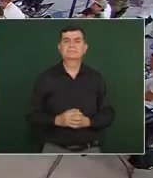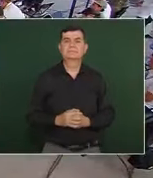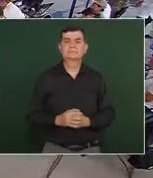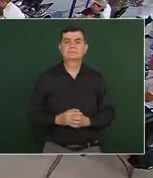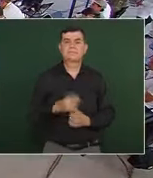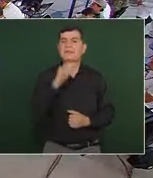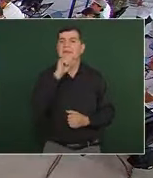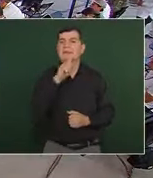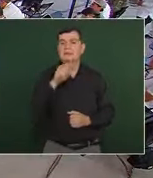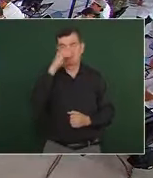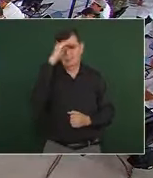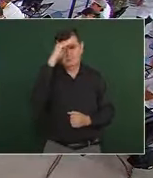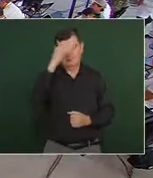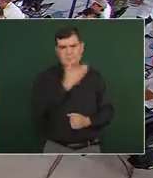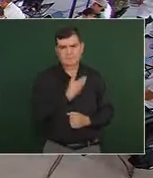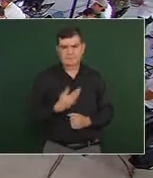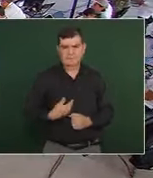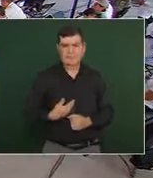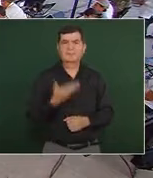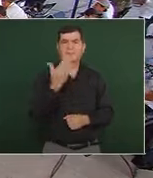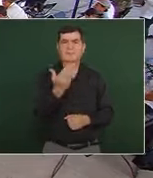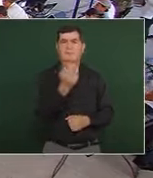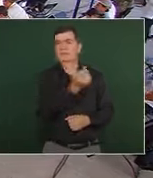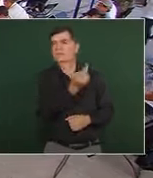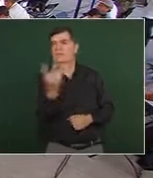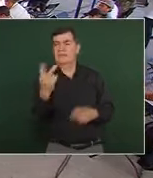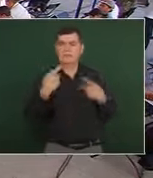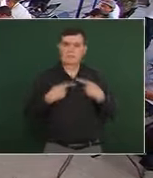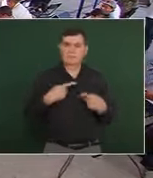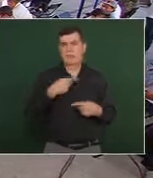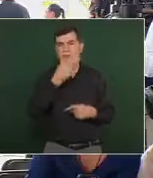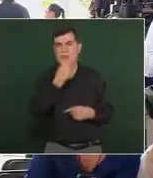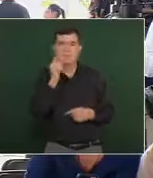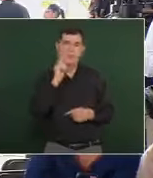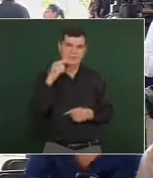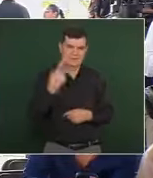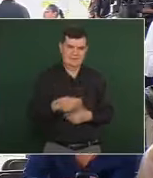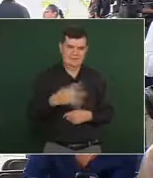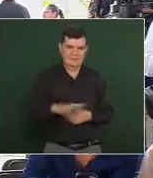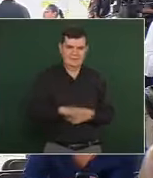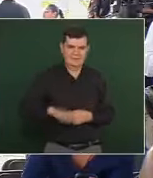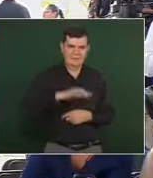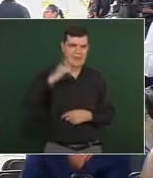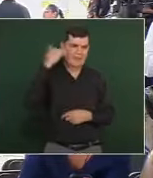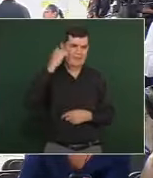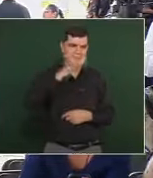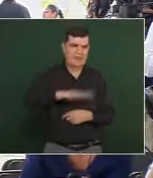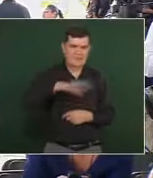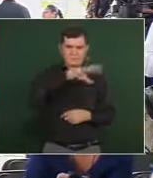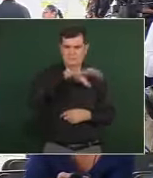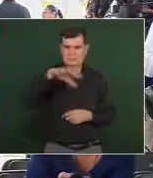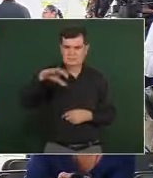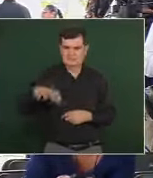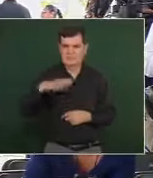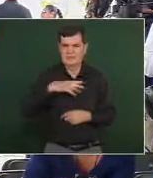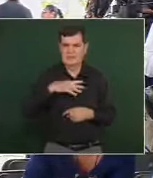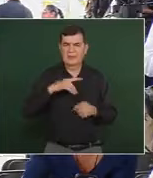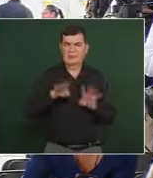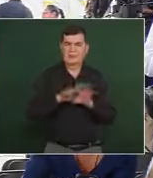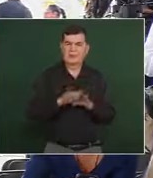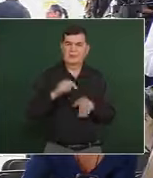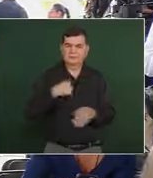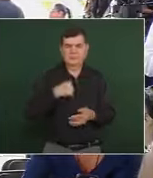Sí, también, señor presidente, me pidieron ciudadanas y ciudadanos de Acapulco, de diversas colonias y poblados, darle un